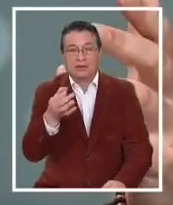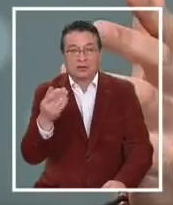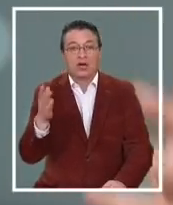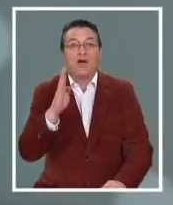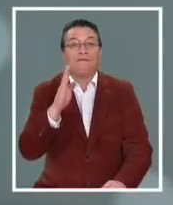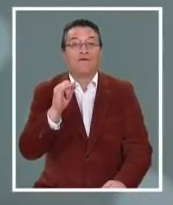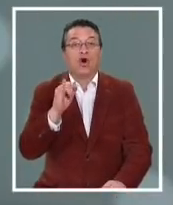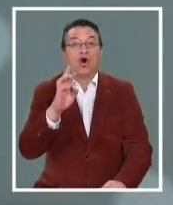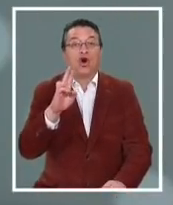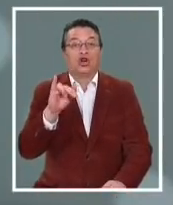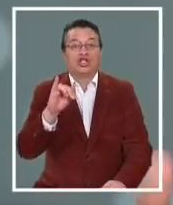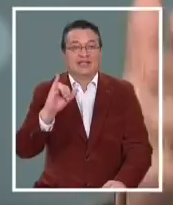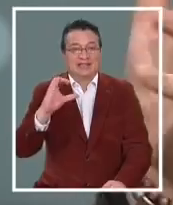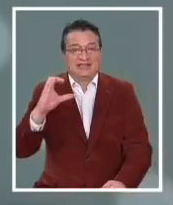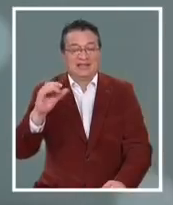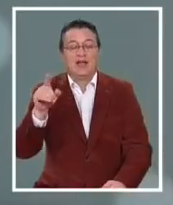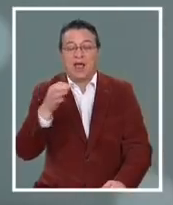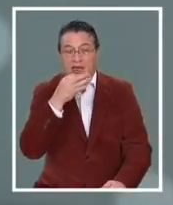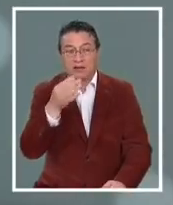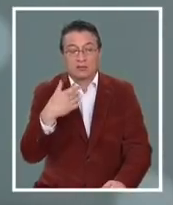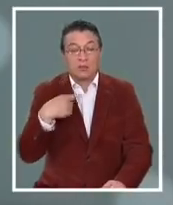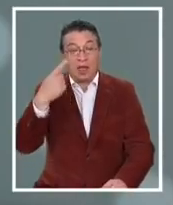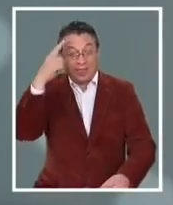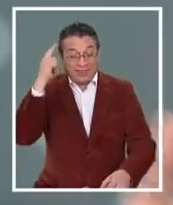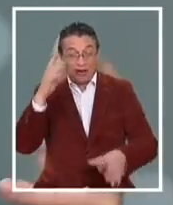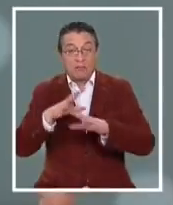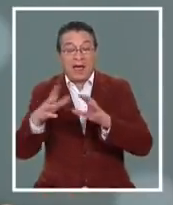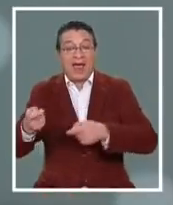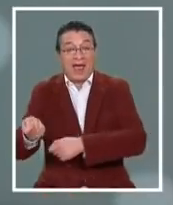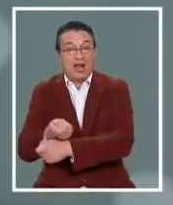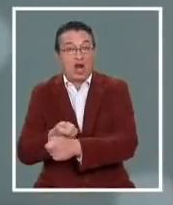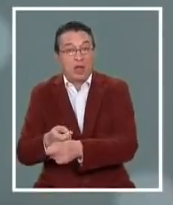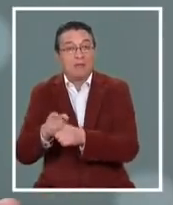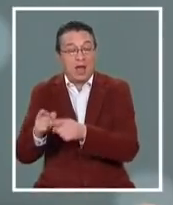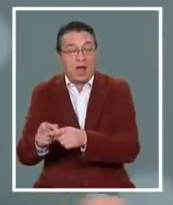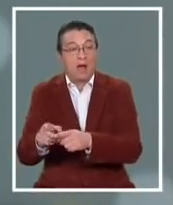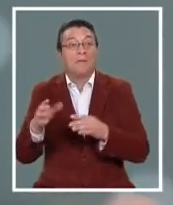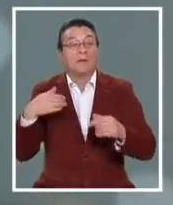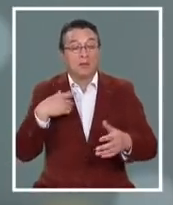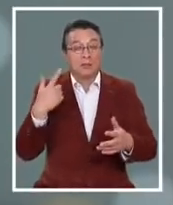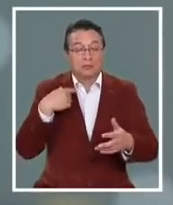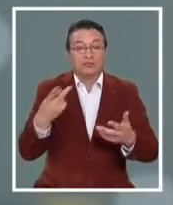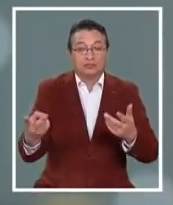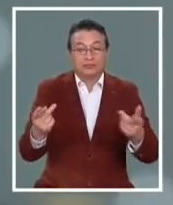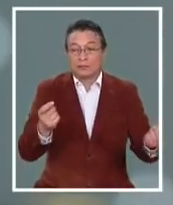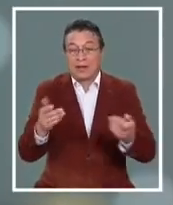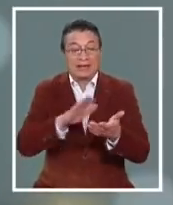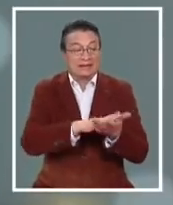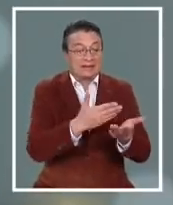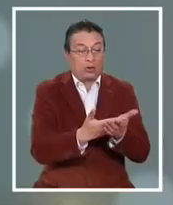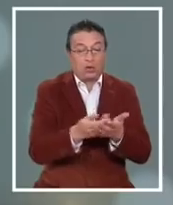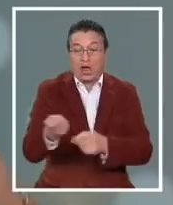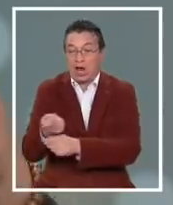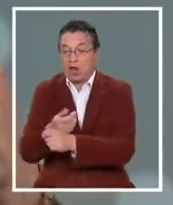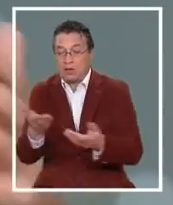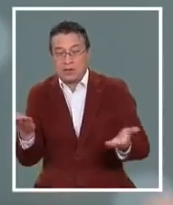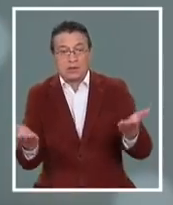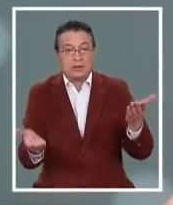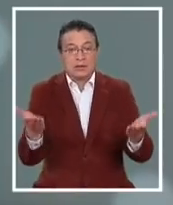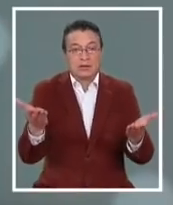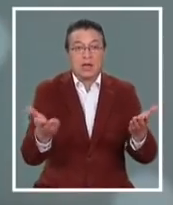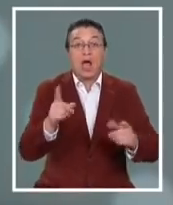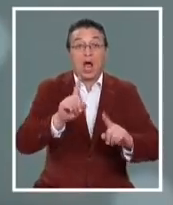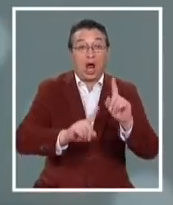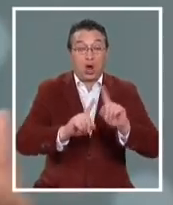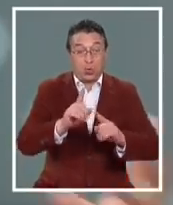uno gestiona mal la pandemia, le hace más daño a la economía. O sea, finalmente está pasando de que este trade-off entre salud y economía, en